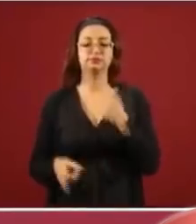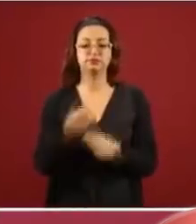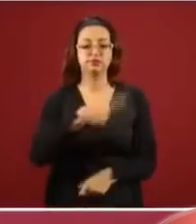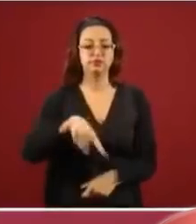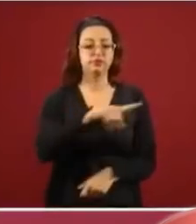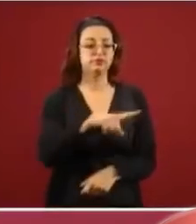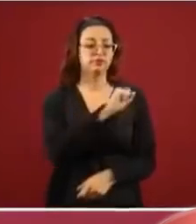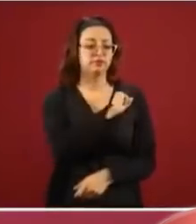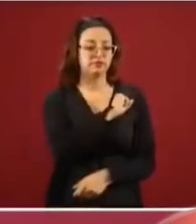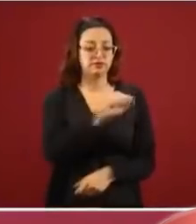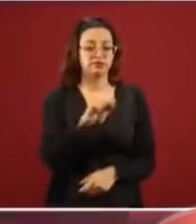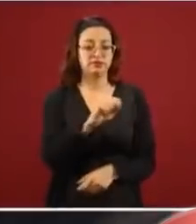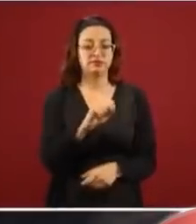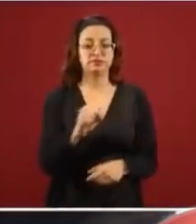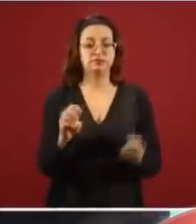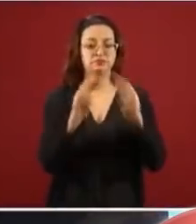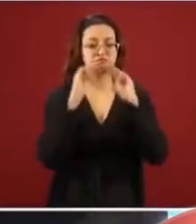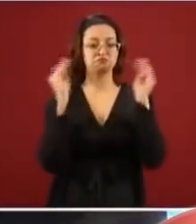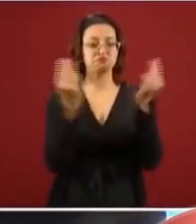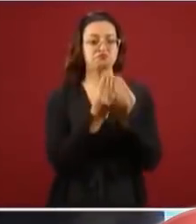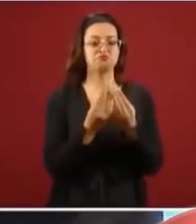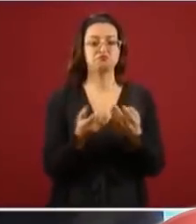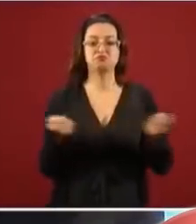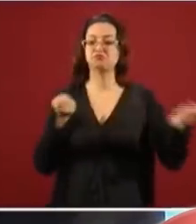los capos mandaban.